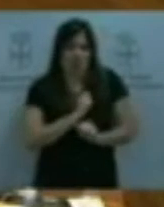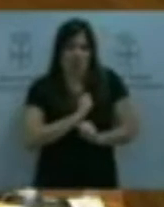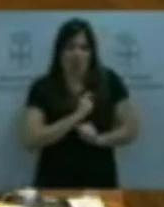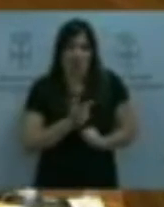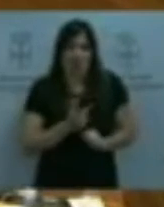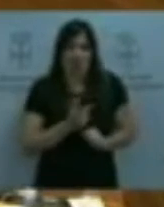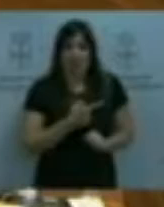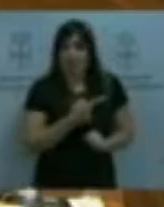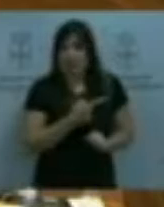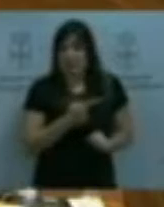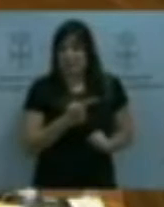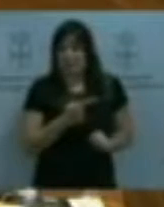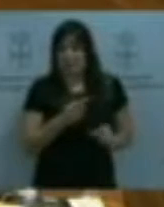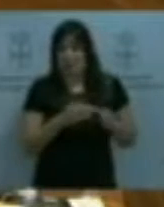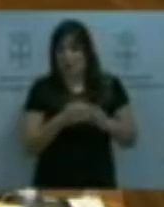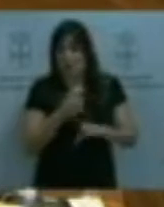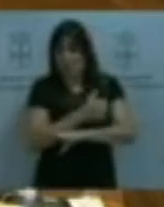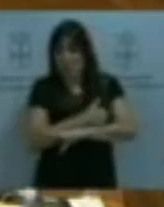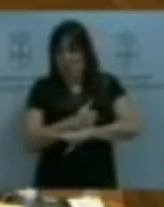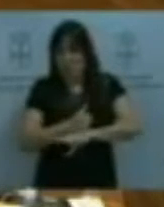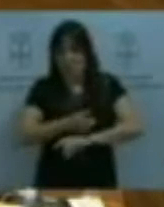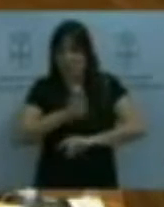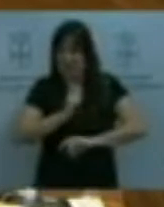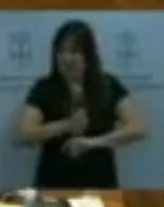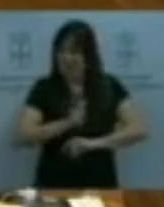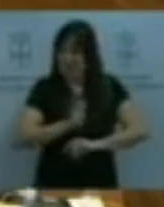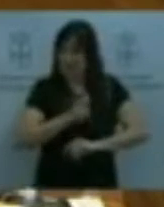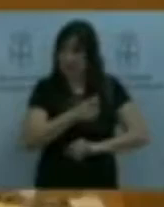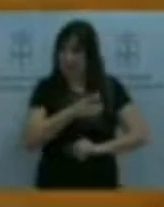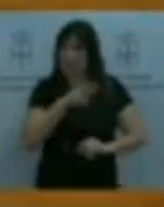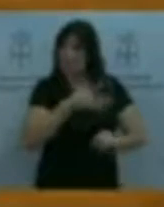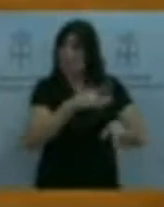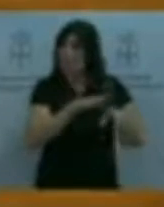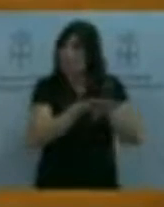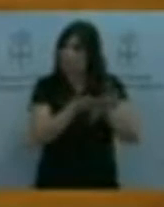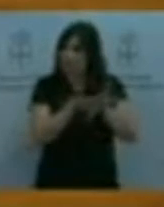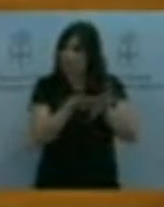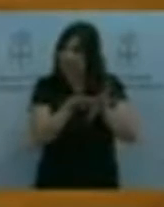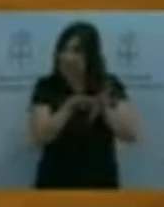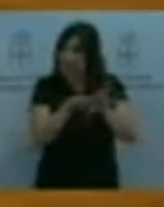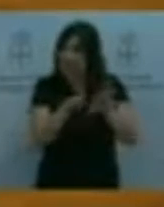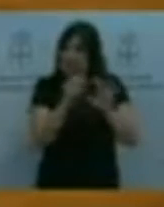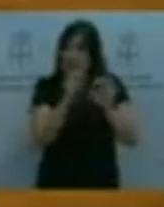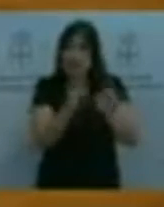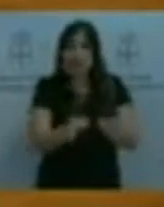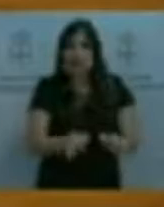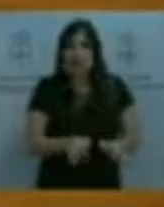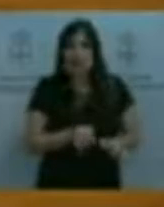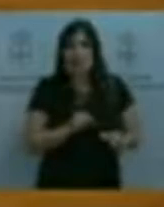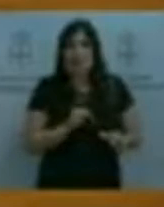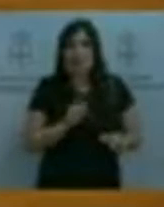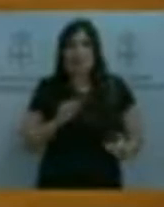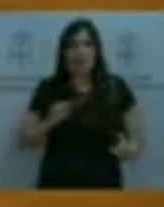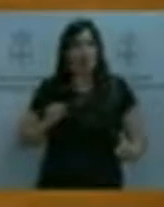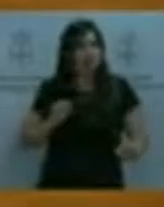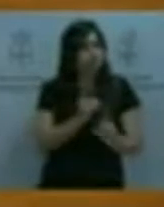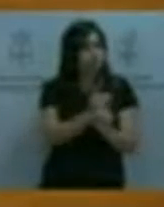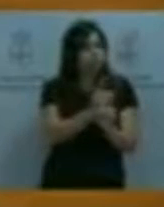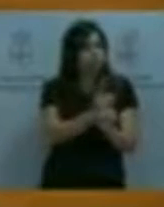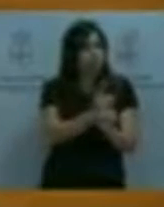Ciudadanos de criticar y siempre atacar, y lo digo de esa forma, atacar las iniciativas de otros